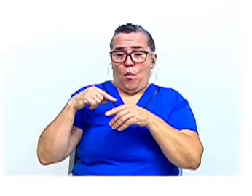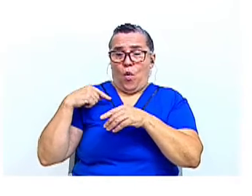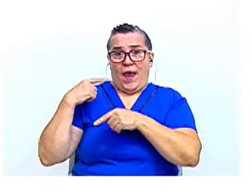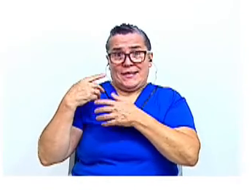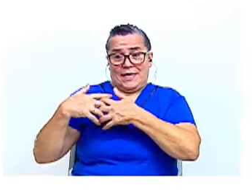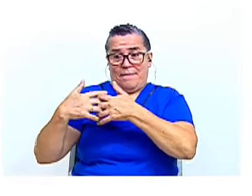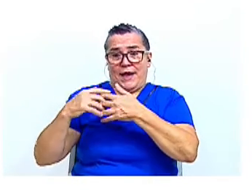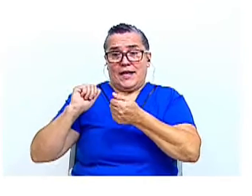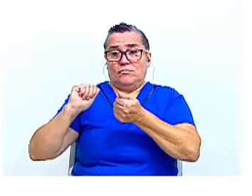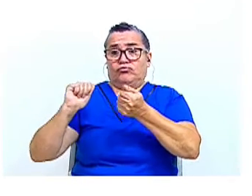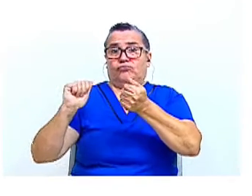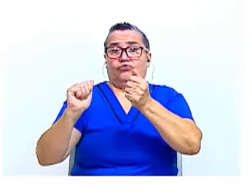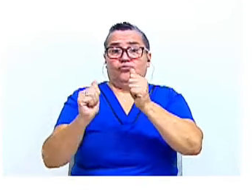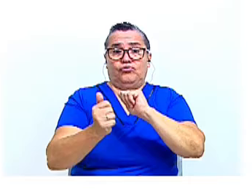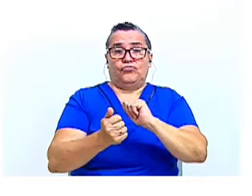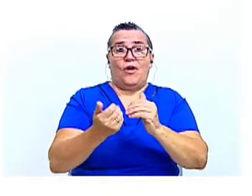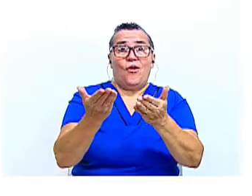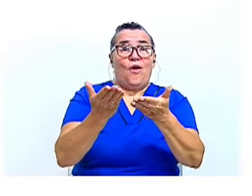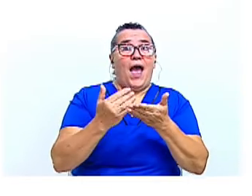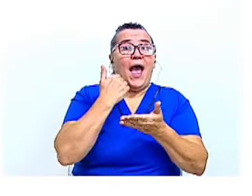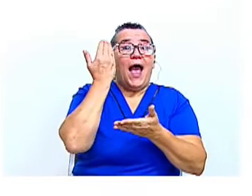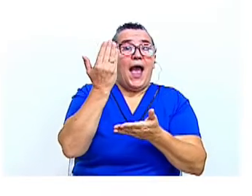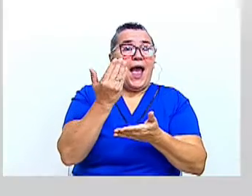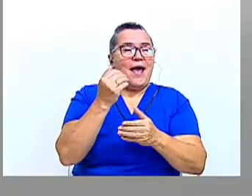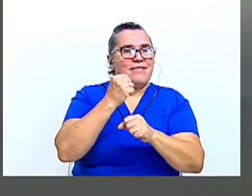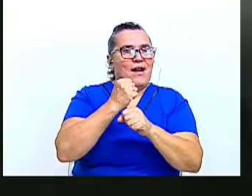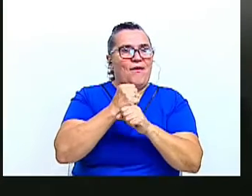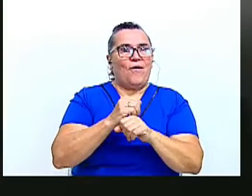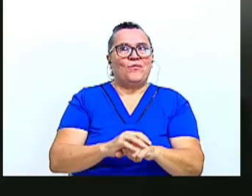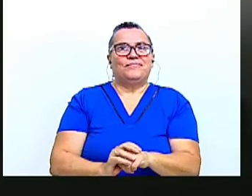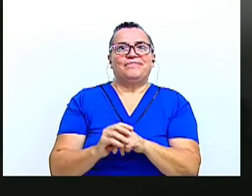el día de hoy nos facilitan nuestro trabajo. Veamos.